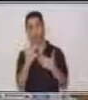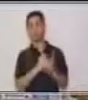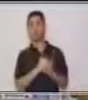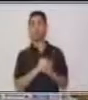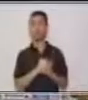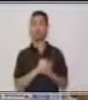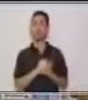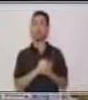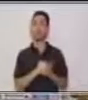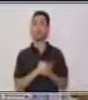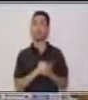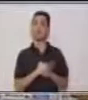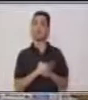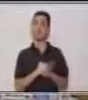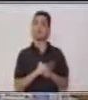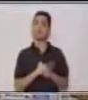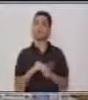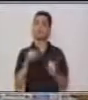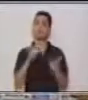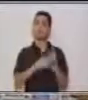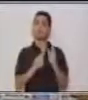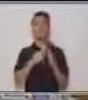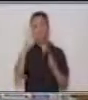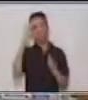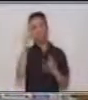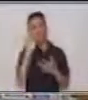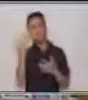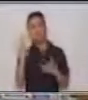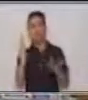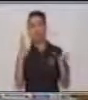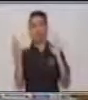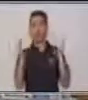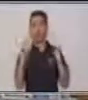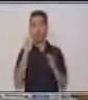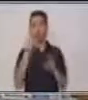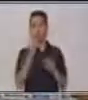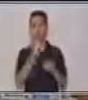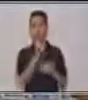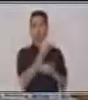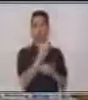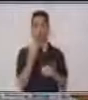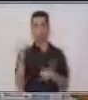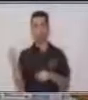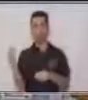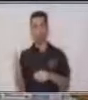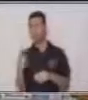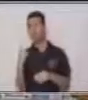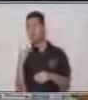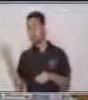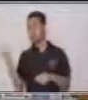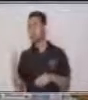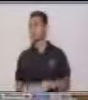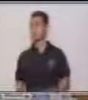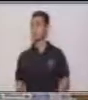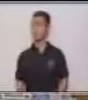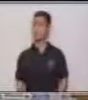que es una comparación entre dos cantidades. Entonces, tengo las siguientes